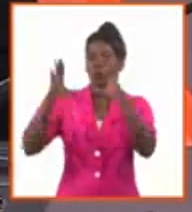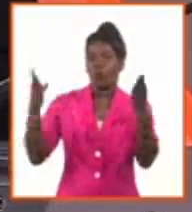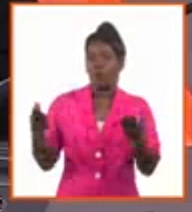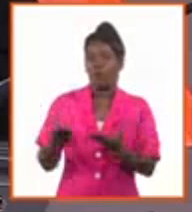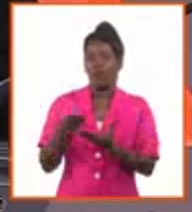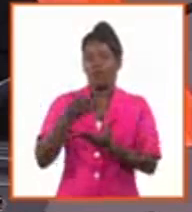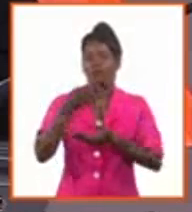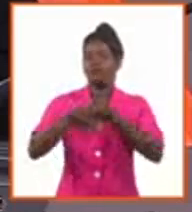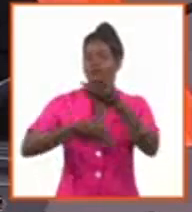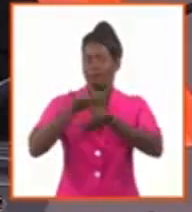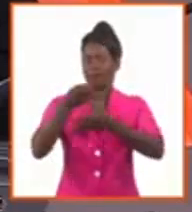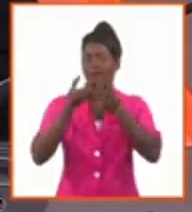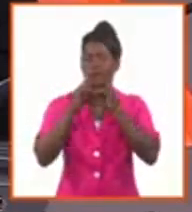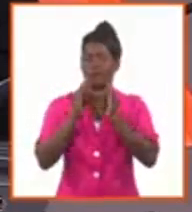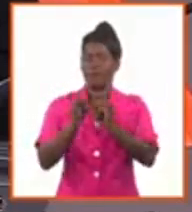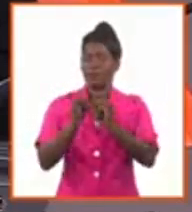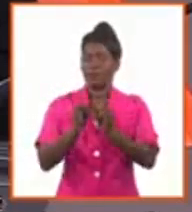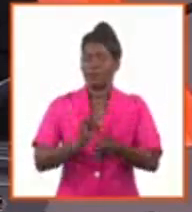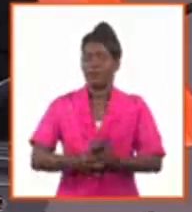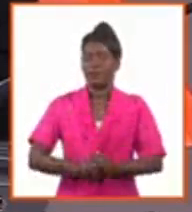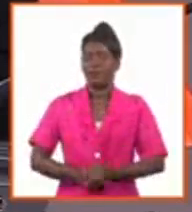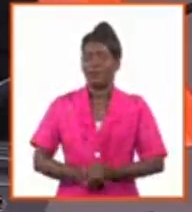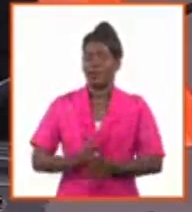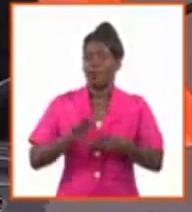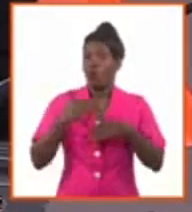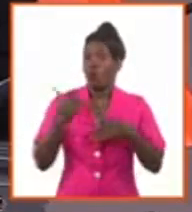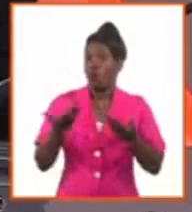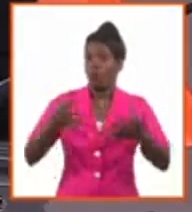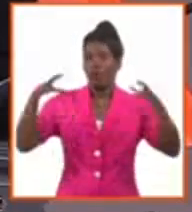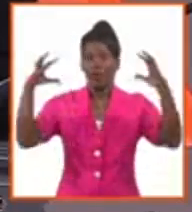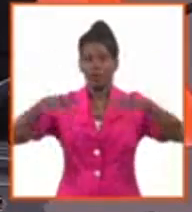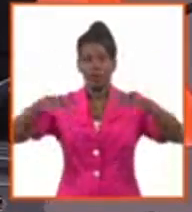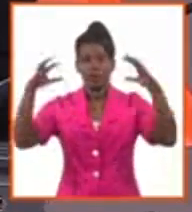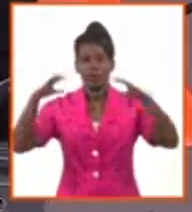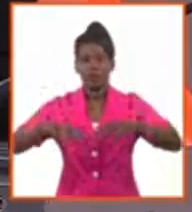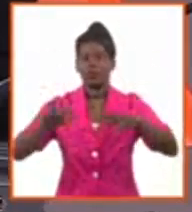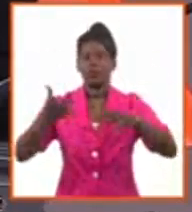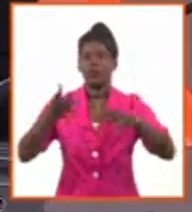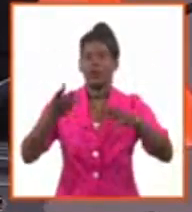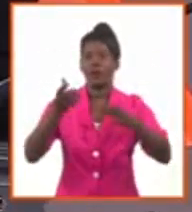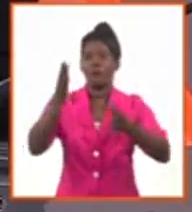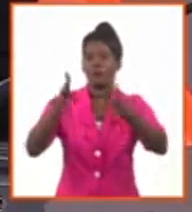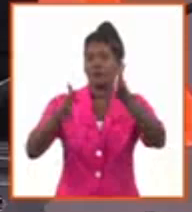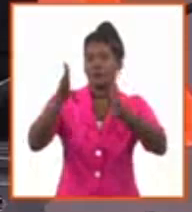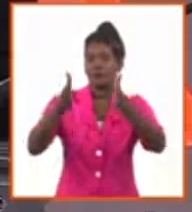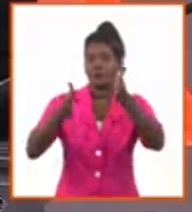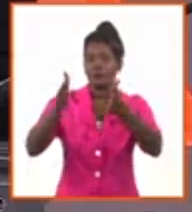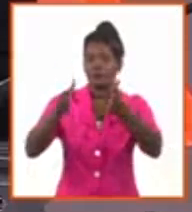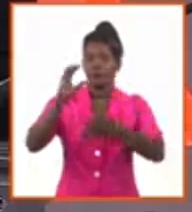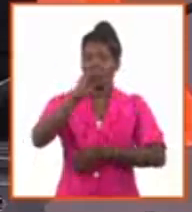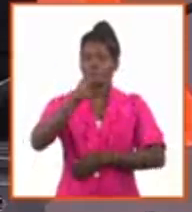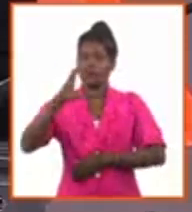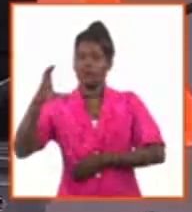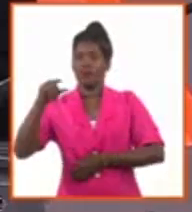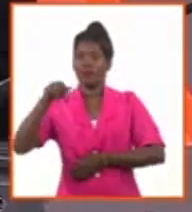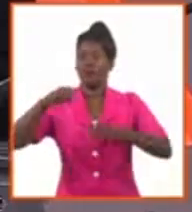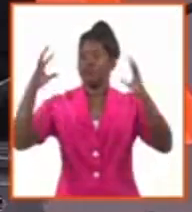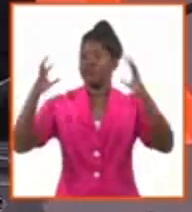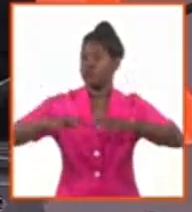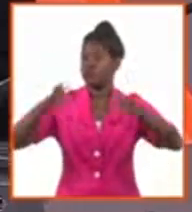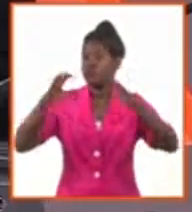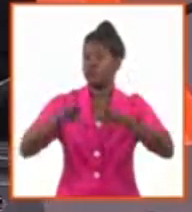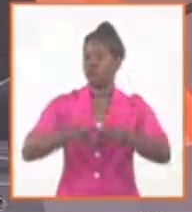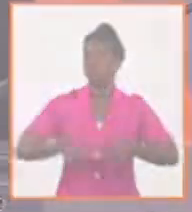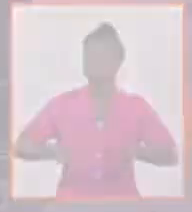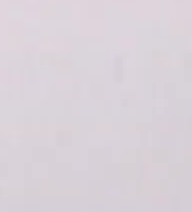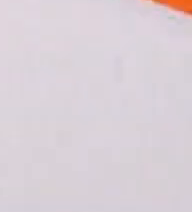a nuestra sección La Noticia del Día. Las lluvias en el occidente y en el centro del país son nuestra mirada de inicio de